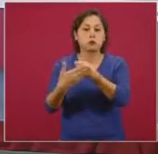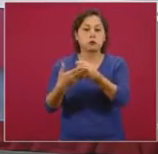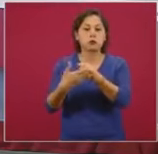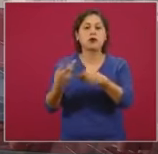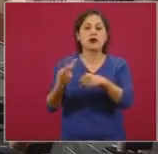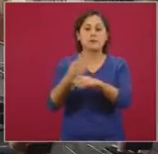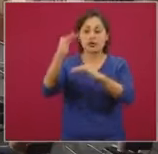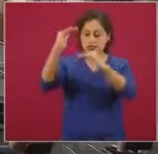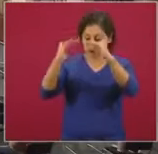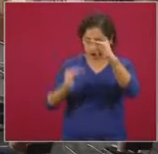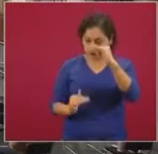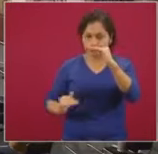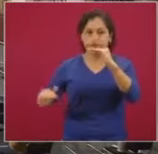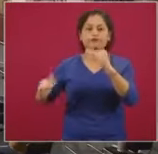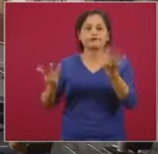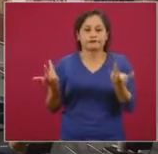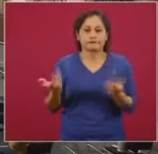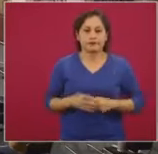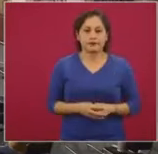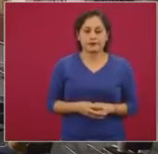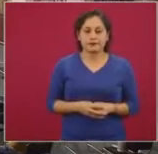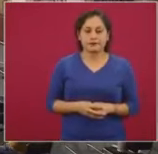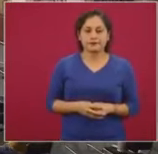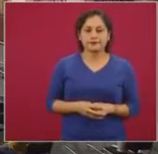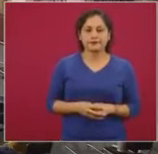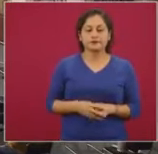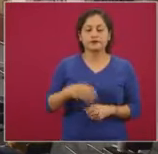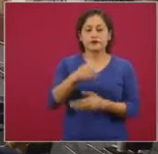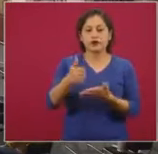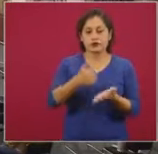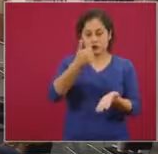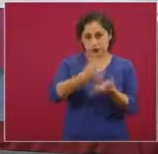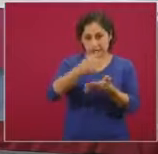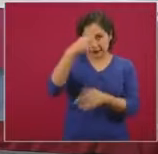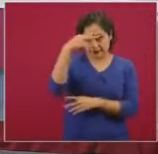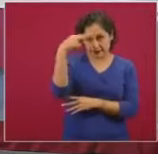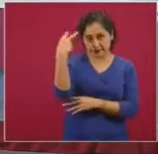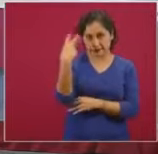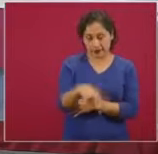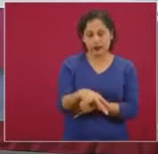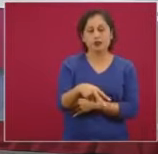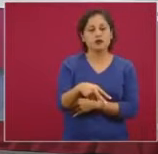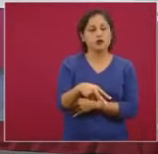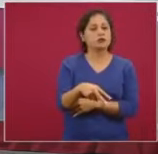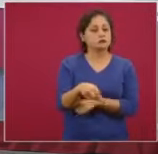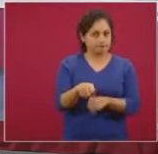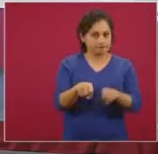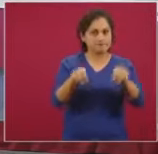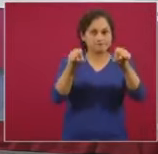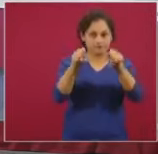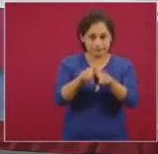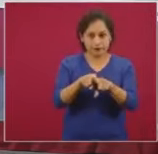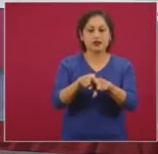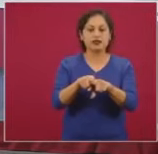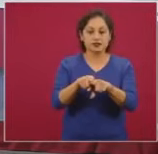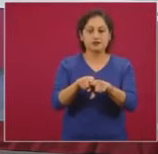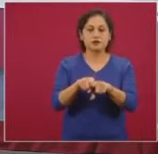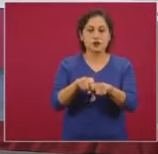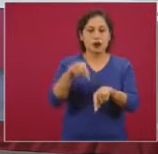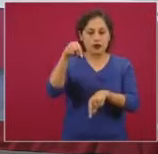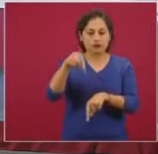mortalidad. La siguiente. El estado, la Ciudad de México. La Ciudad de México, que también ellos también han hecho un esfuerzo, y la primera